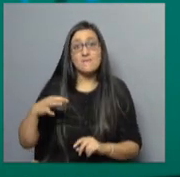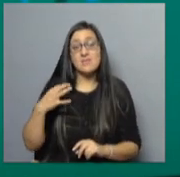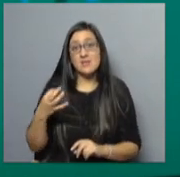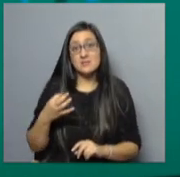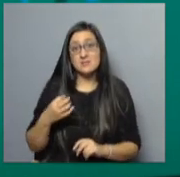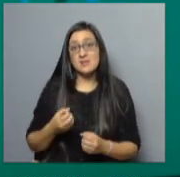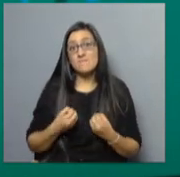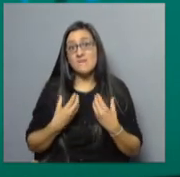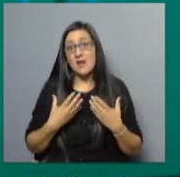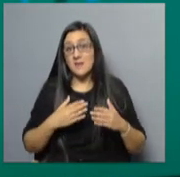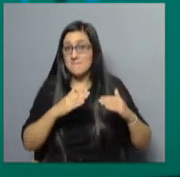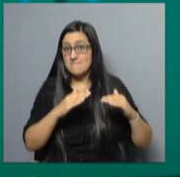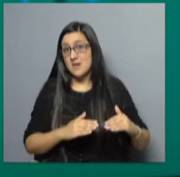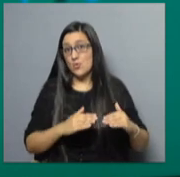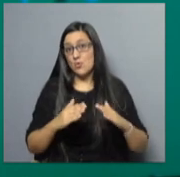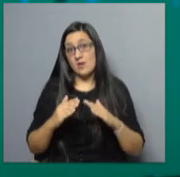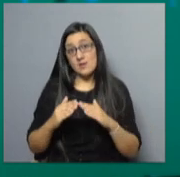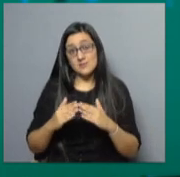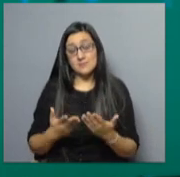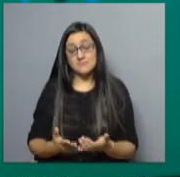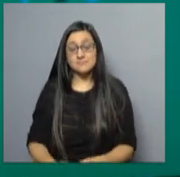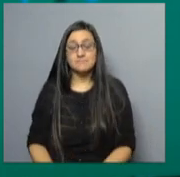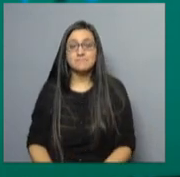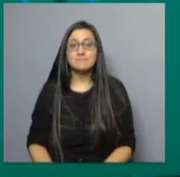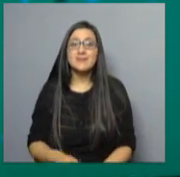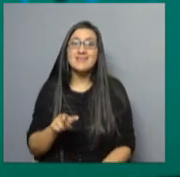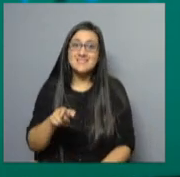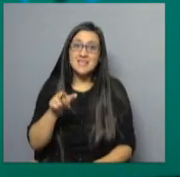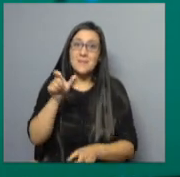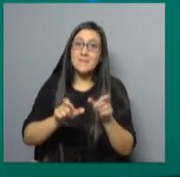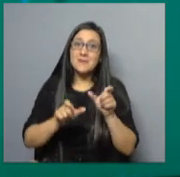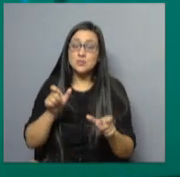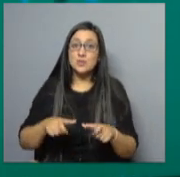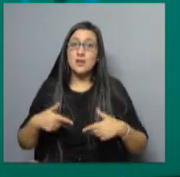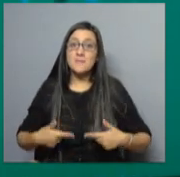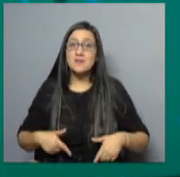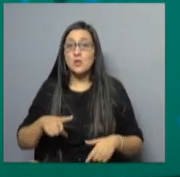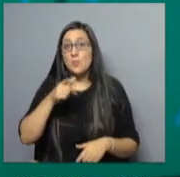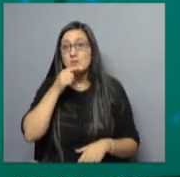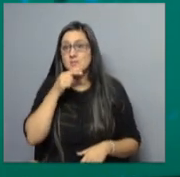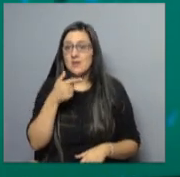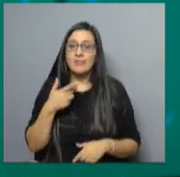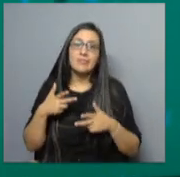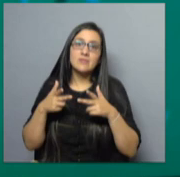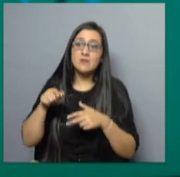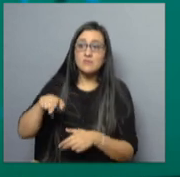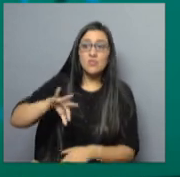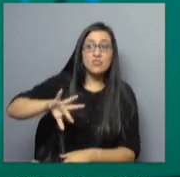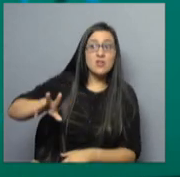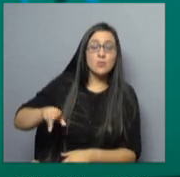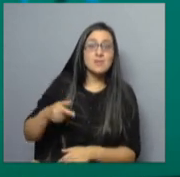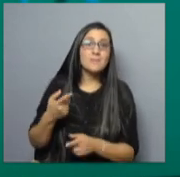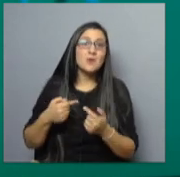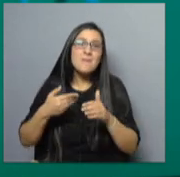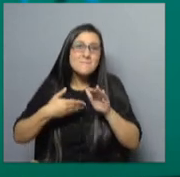problema eso está muy arraigado socialmente porque estas personas que el ministerio de interior tipifica como delincuentes seguramente la gran